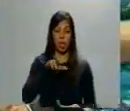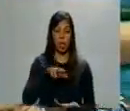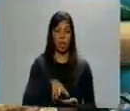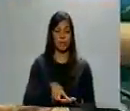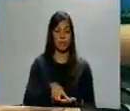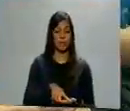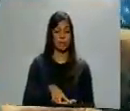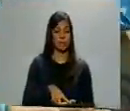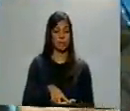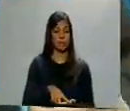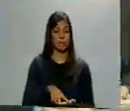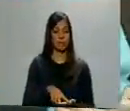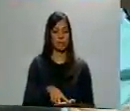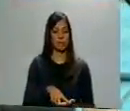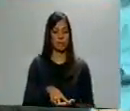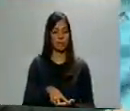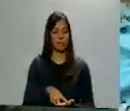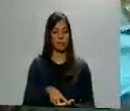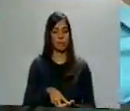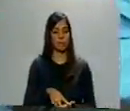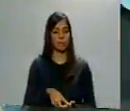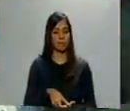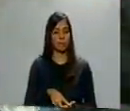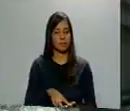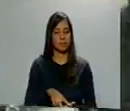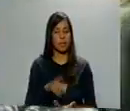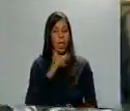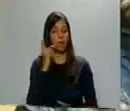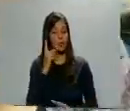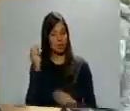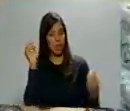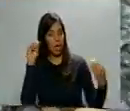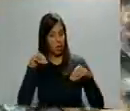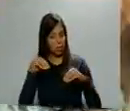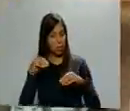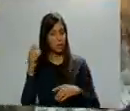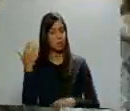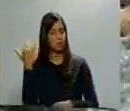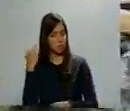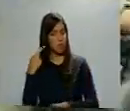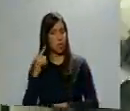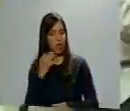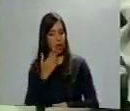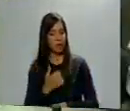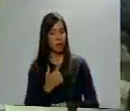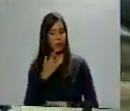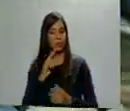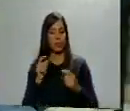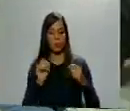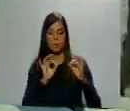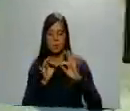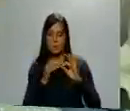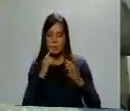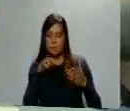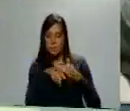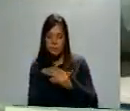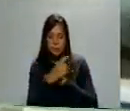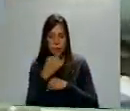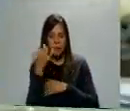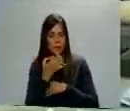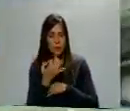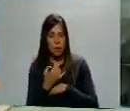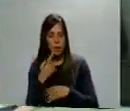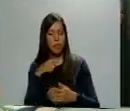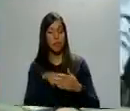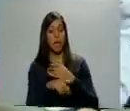que tenía como el consenso político, más que el consenso de la interpretación real de lo que se quería. Por eso me